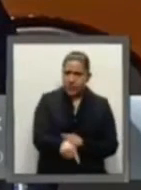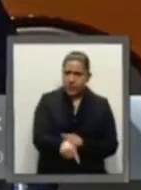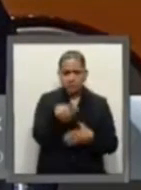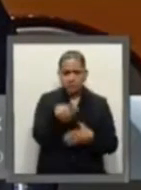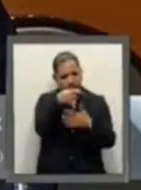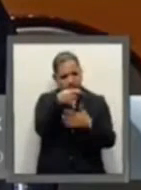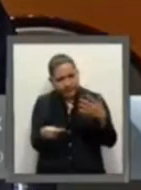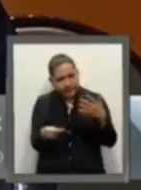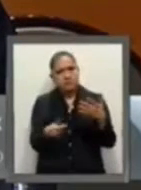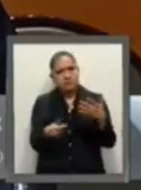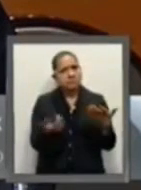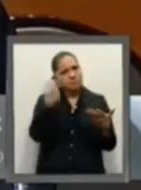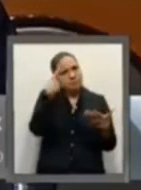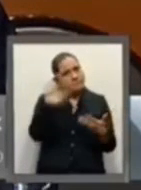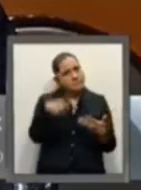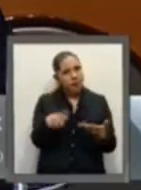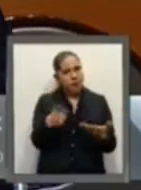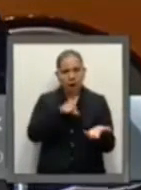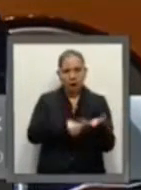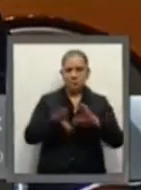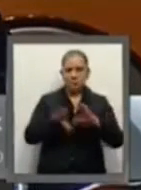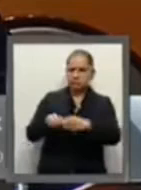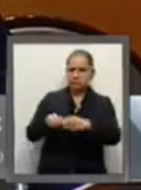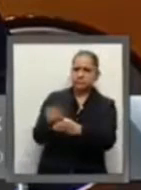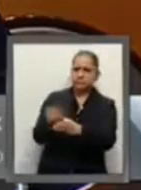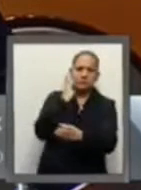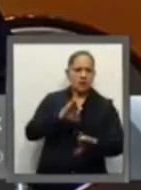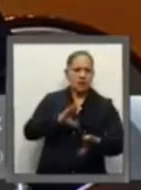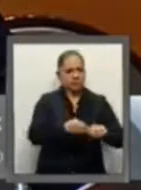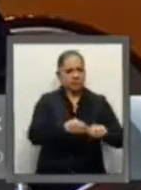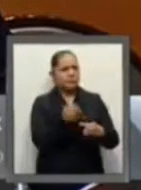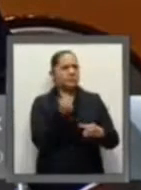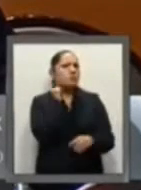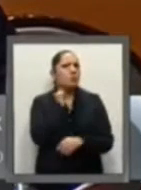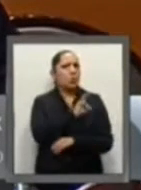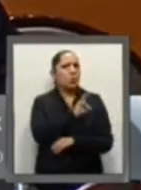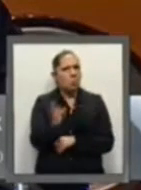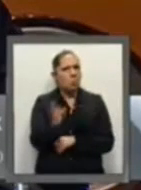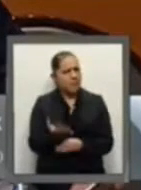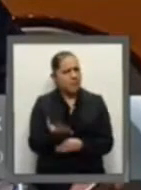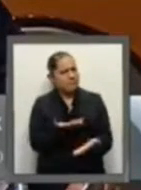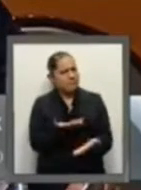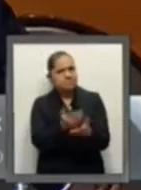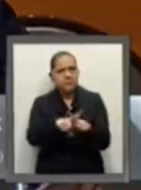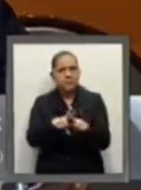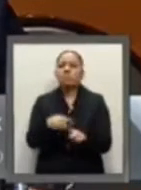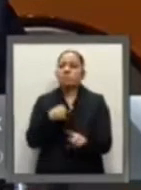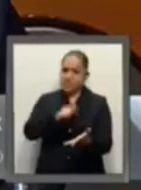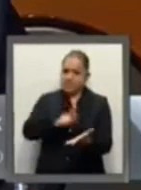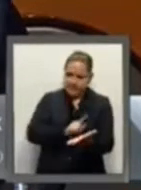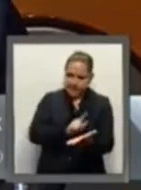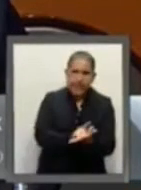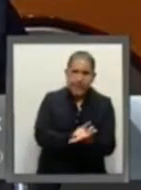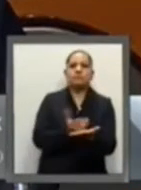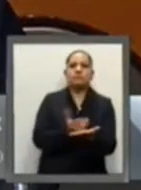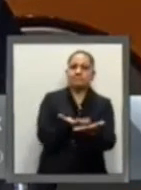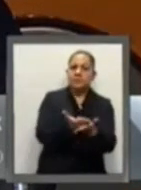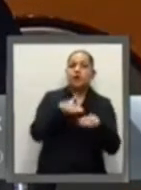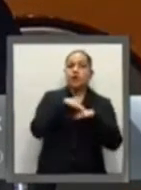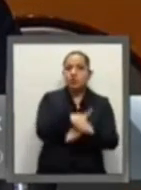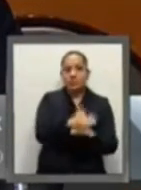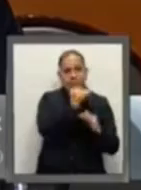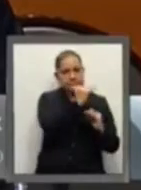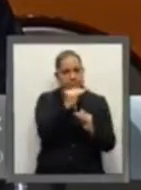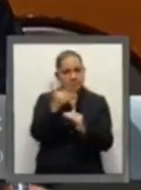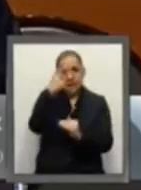posibles desde las cámaras sumó esta ley que fija los bases de precios máximos